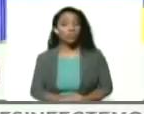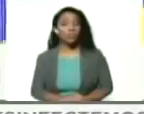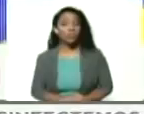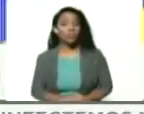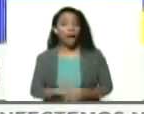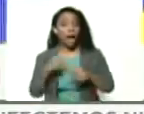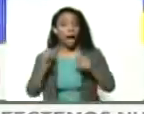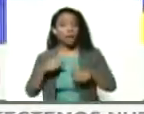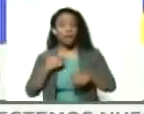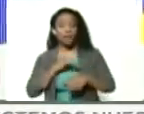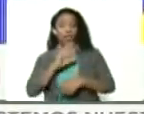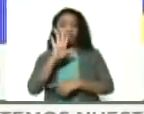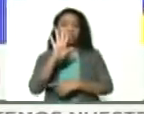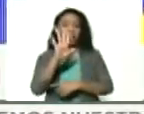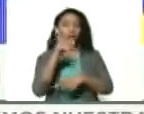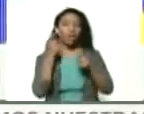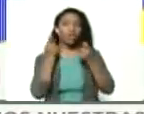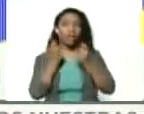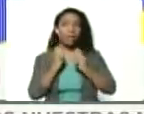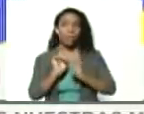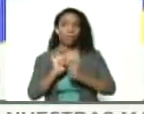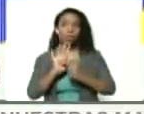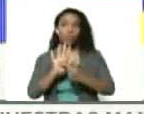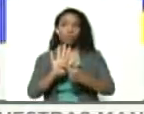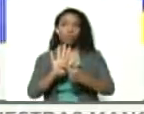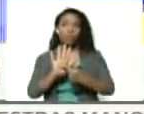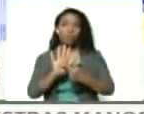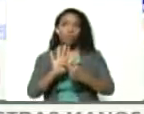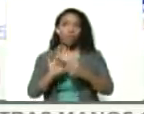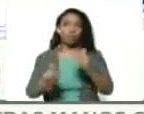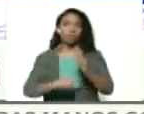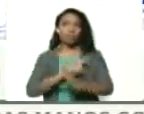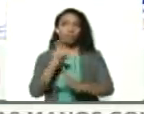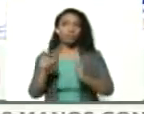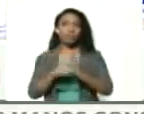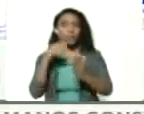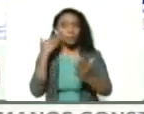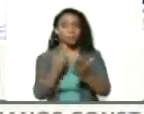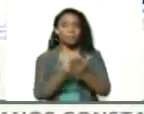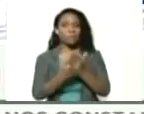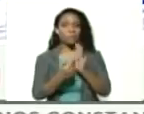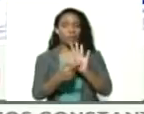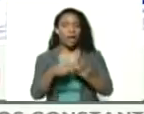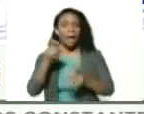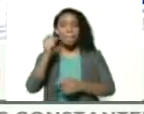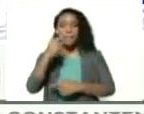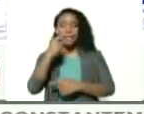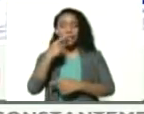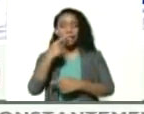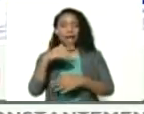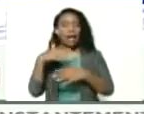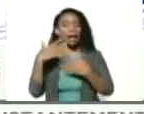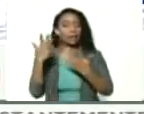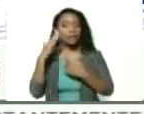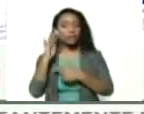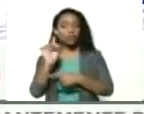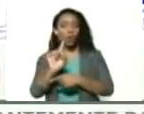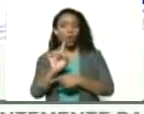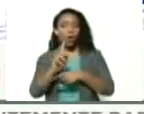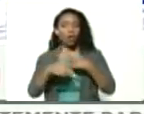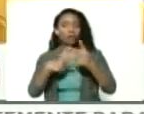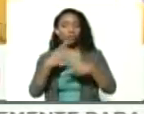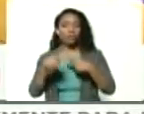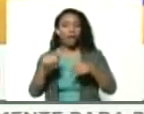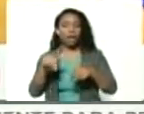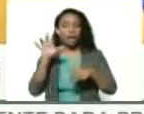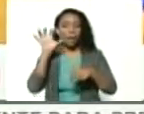Aquí están los 5 tratamientos. Totalmente, fíjense, muchas de estas medicinas son producidas en